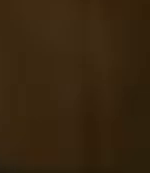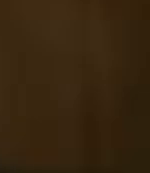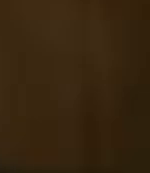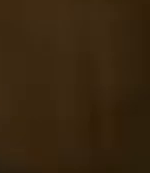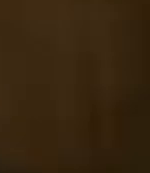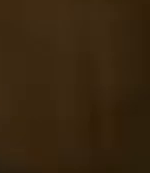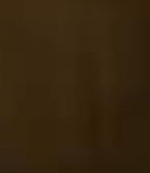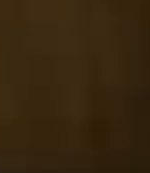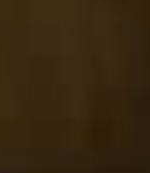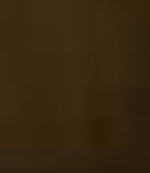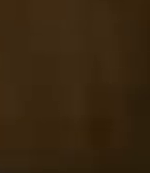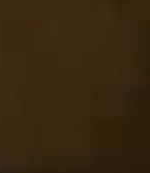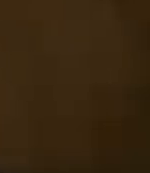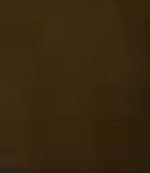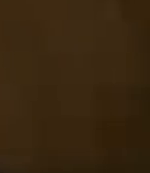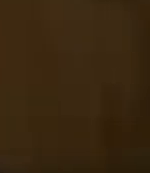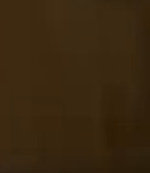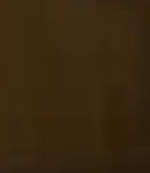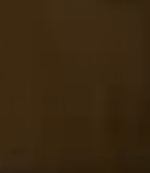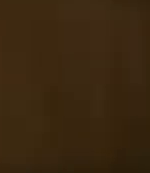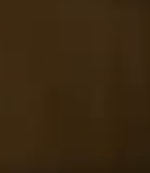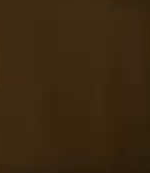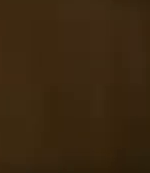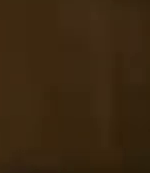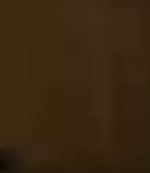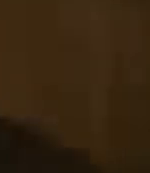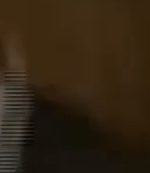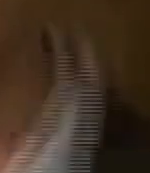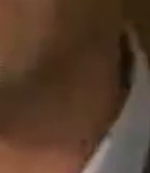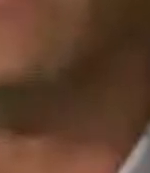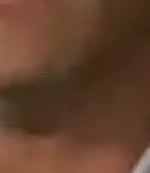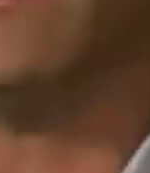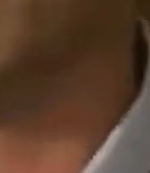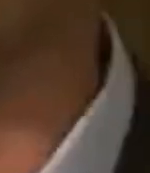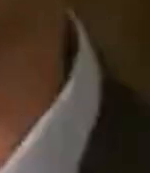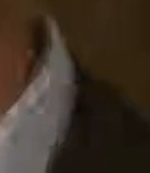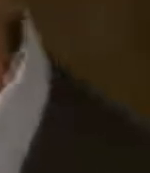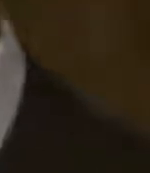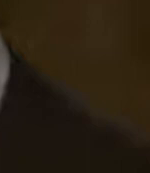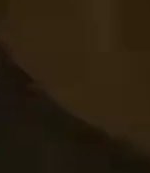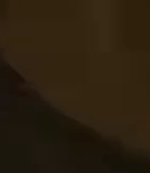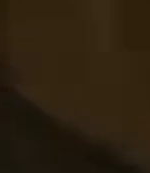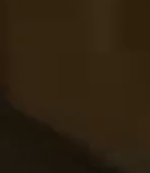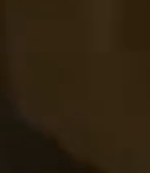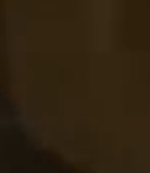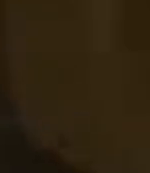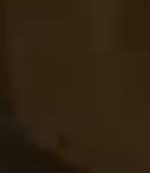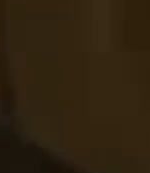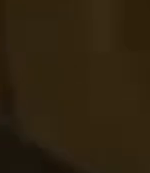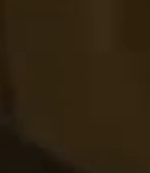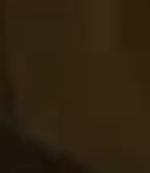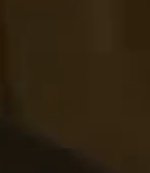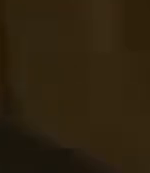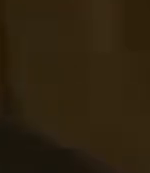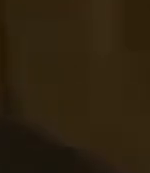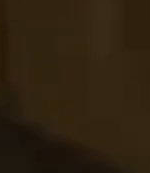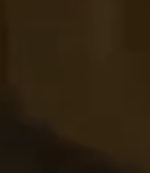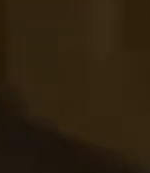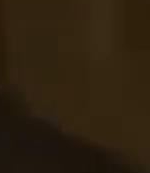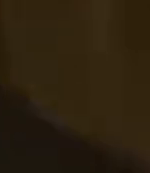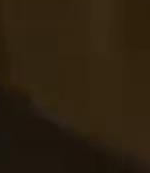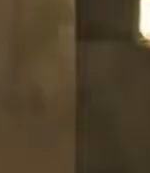de energía van pero nuevos tiempos ilusión me haría necesario en aguas del isstey ahora